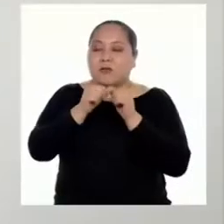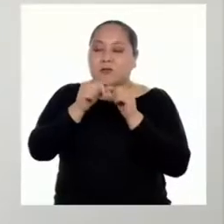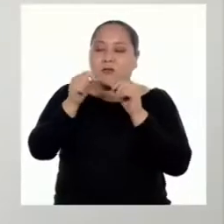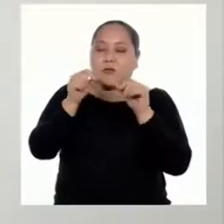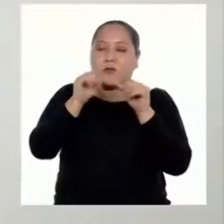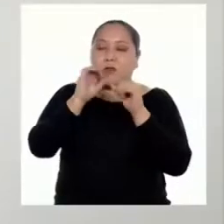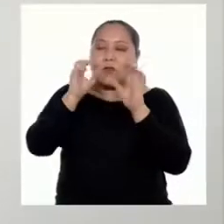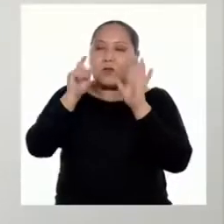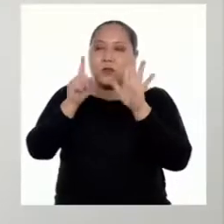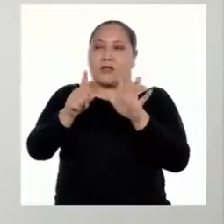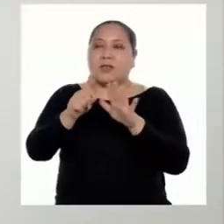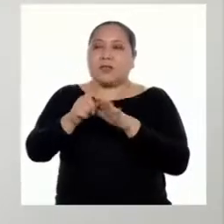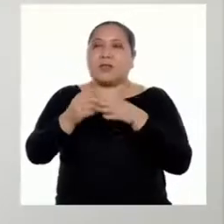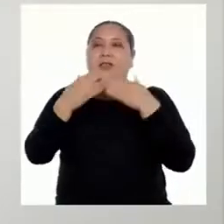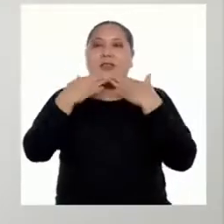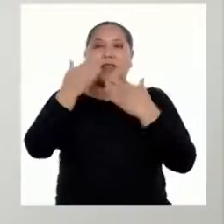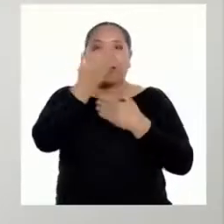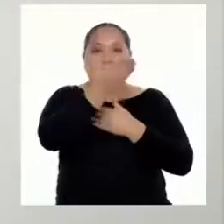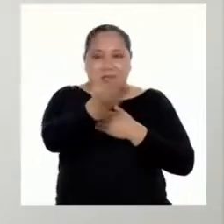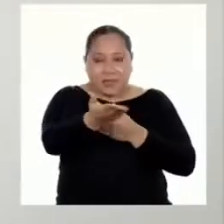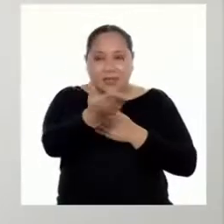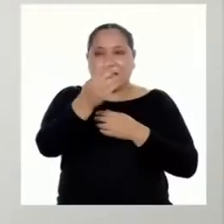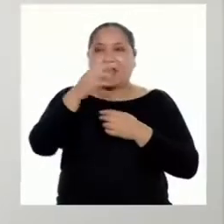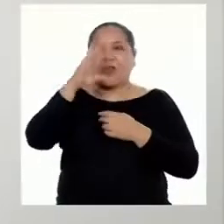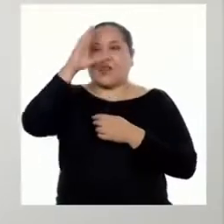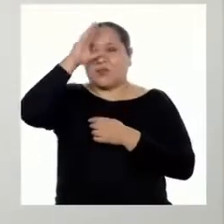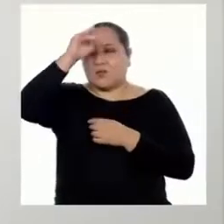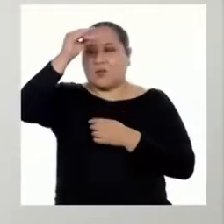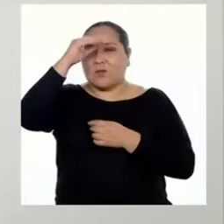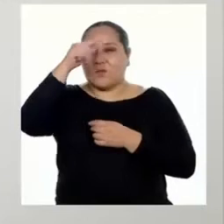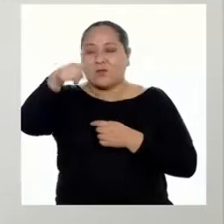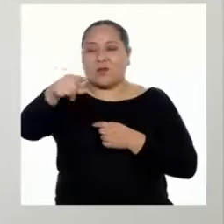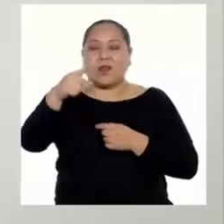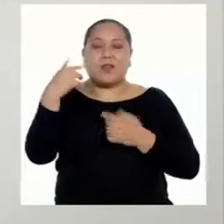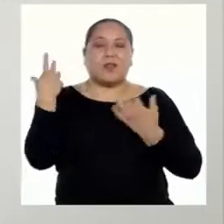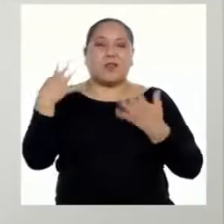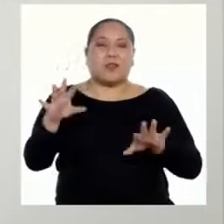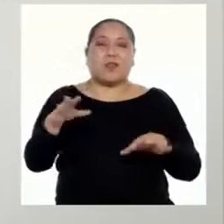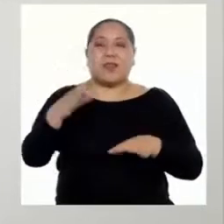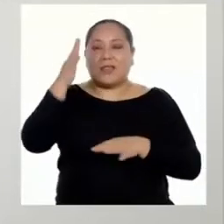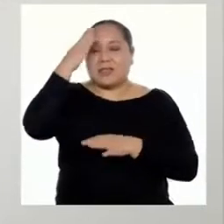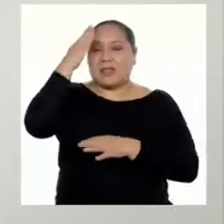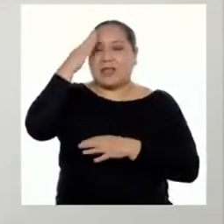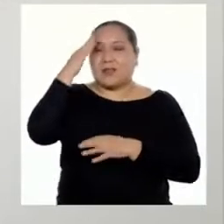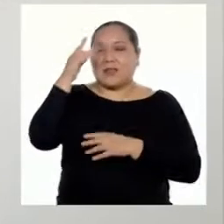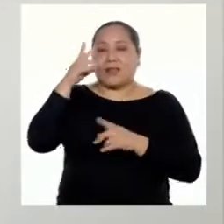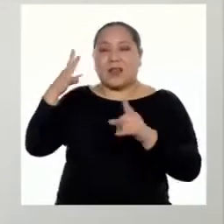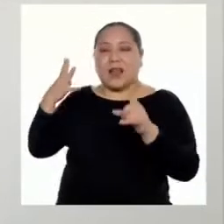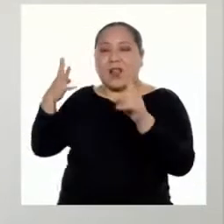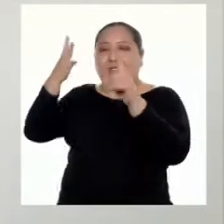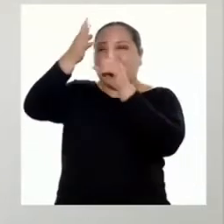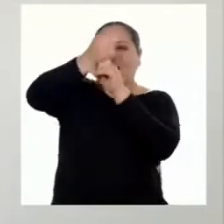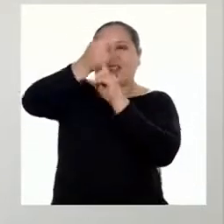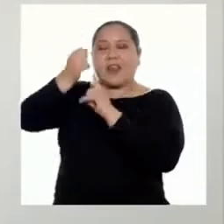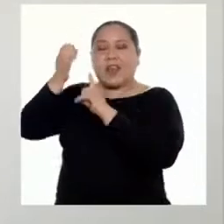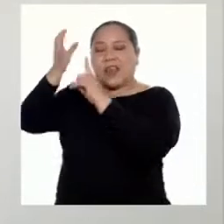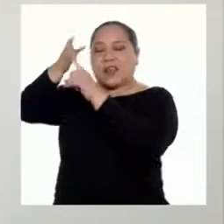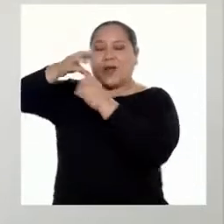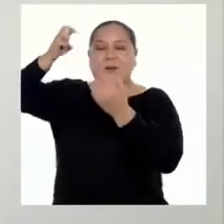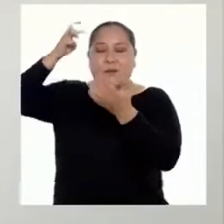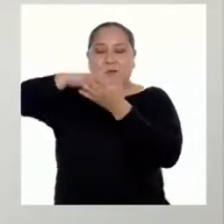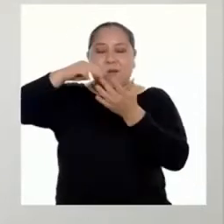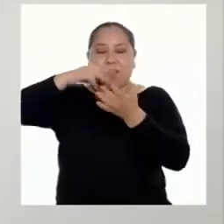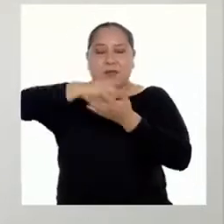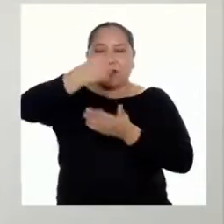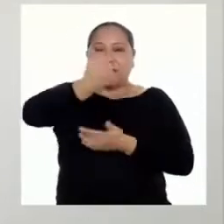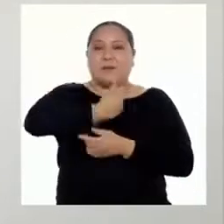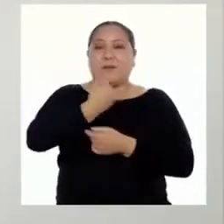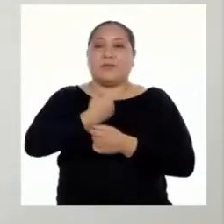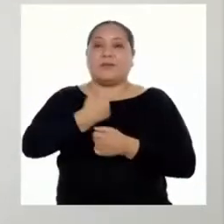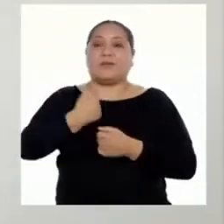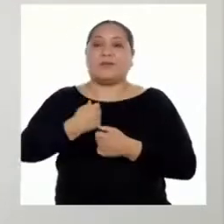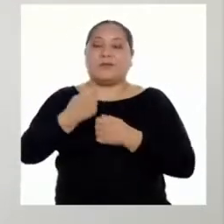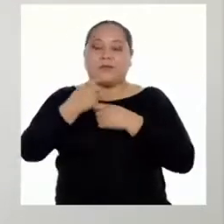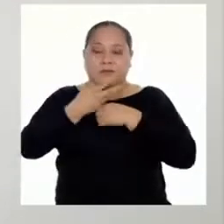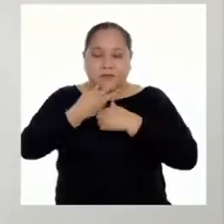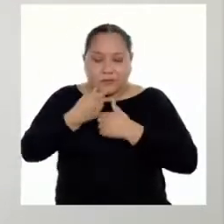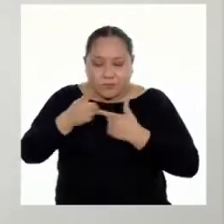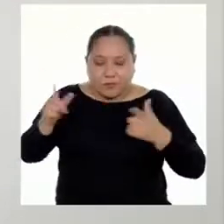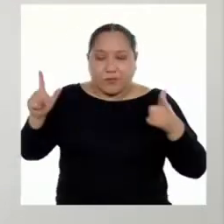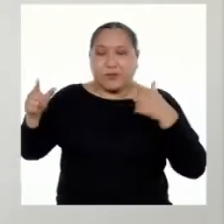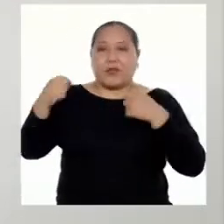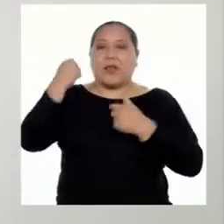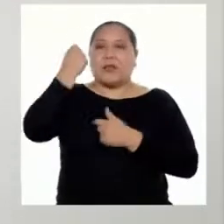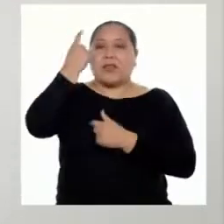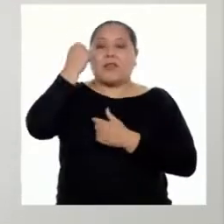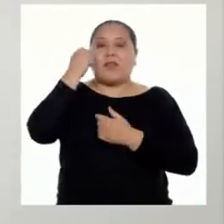ti, Jonathan, y a ustedes, chicas y chicos. Ya saben, a lograr cada vez más autonomía y a comprender a